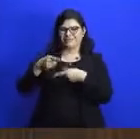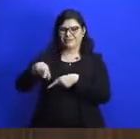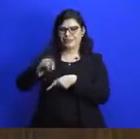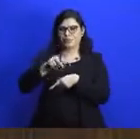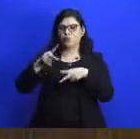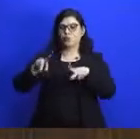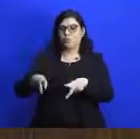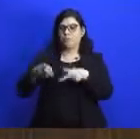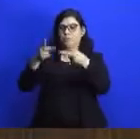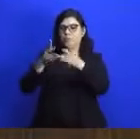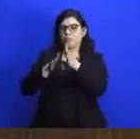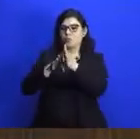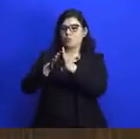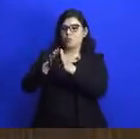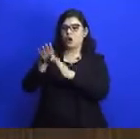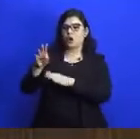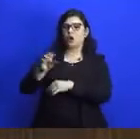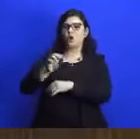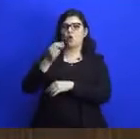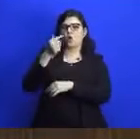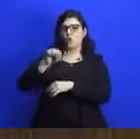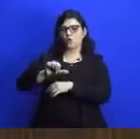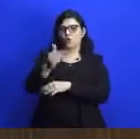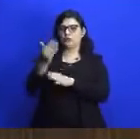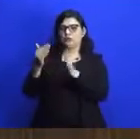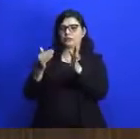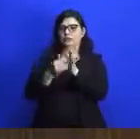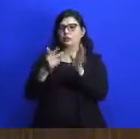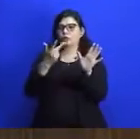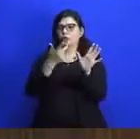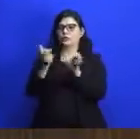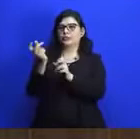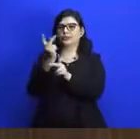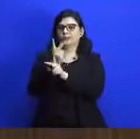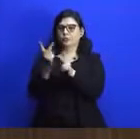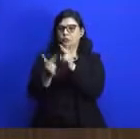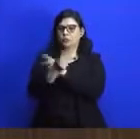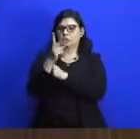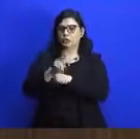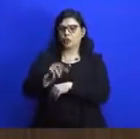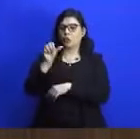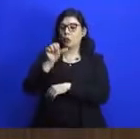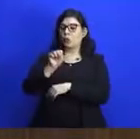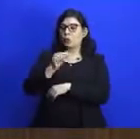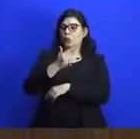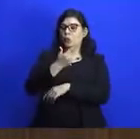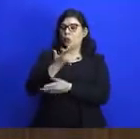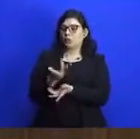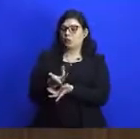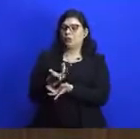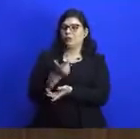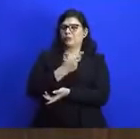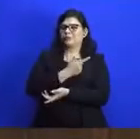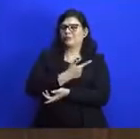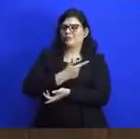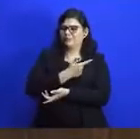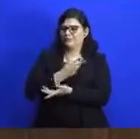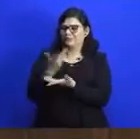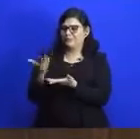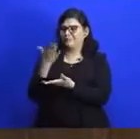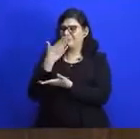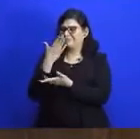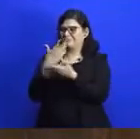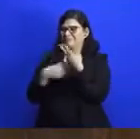de 12.800 productos. Así que el día de hoy estamos muy contentos de darle la bienvenida a Marisa Treviño, Key